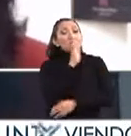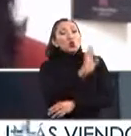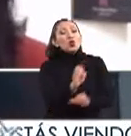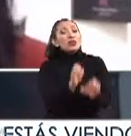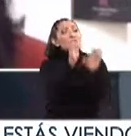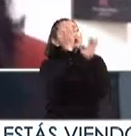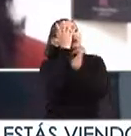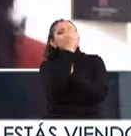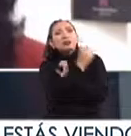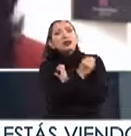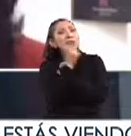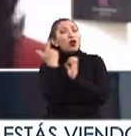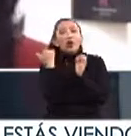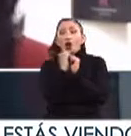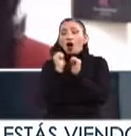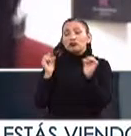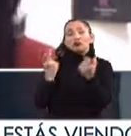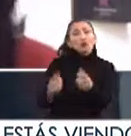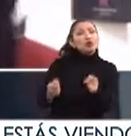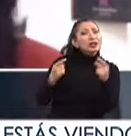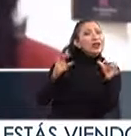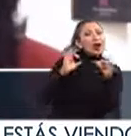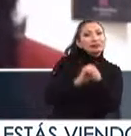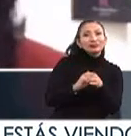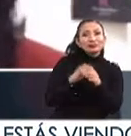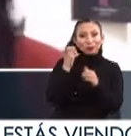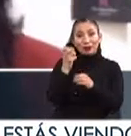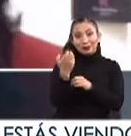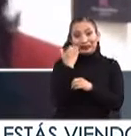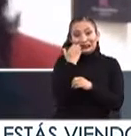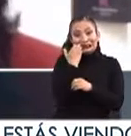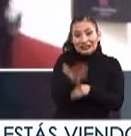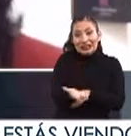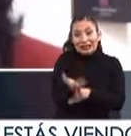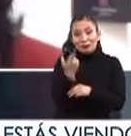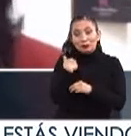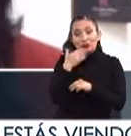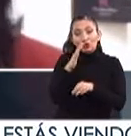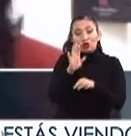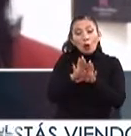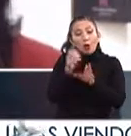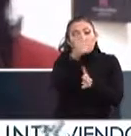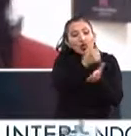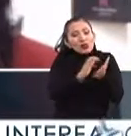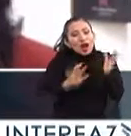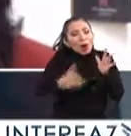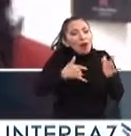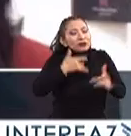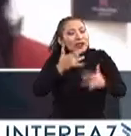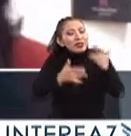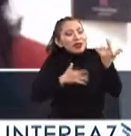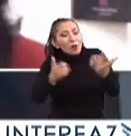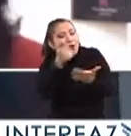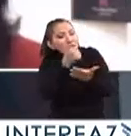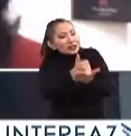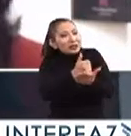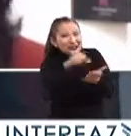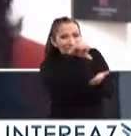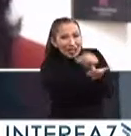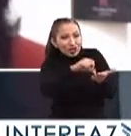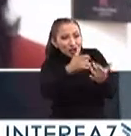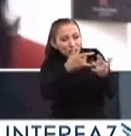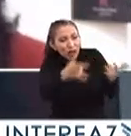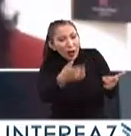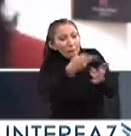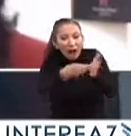edificio bellísimo, acompañado de música. Por eso buscamos que se viva la ciudad, que se viva el centro histórico, que usemos